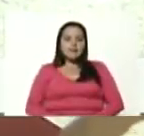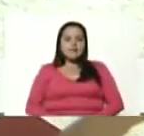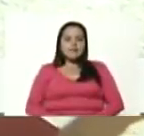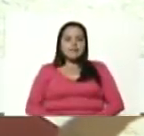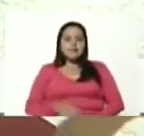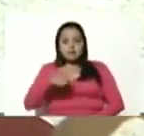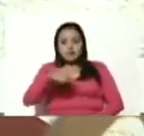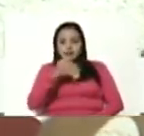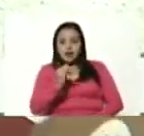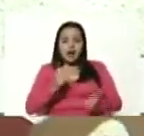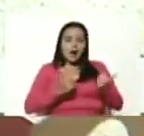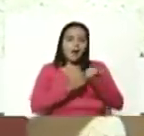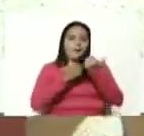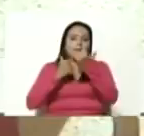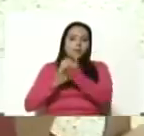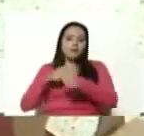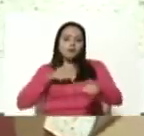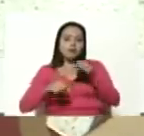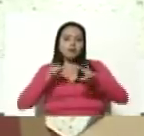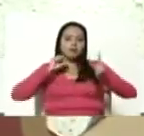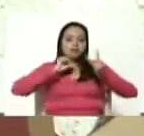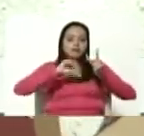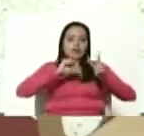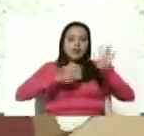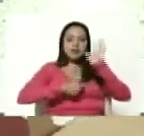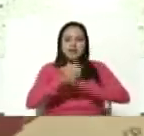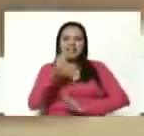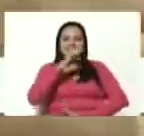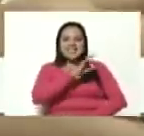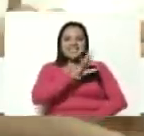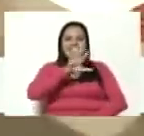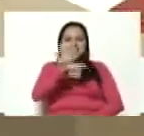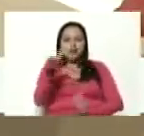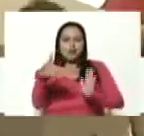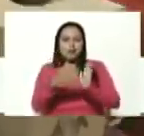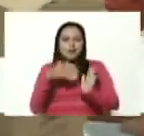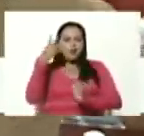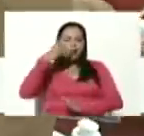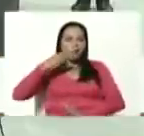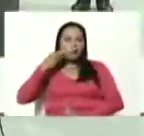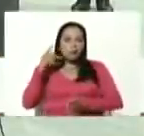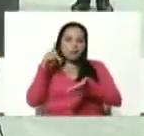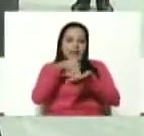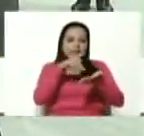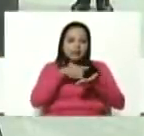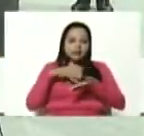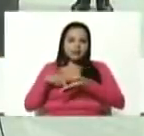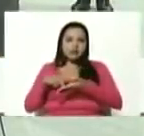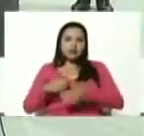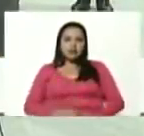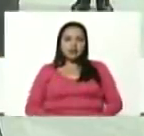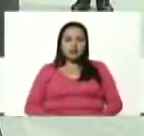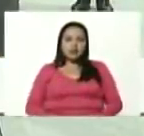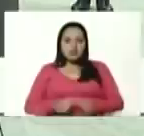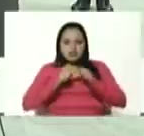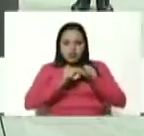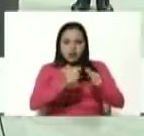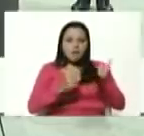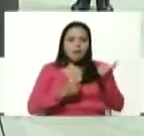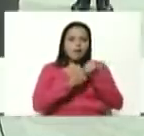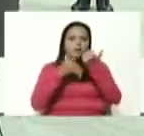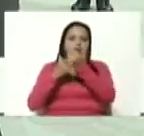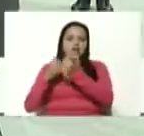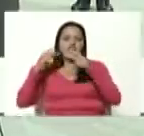movimiento Somos Venezuela en este estado, que son más de 35.000 brigadistas. Aquí estamos para seguir consolidando con usted las victorias